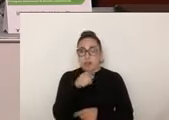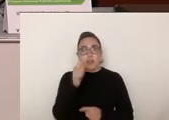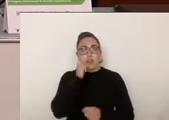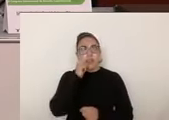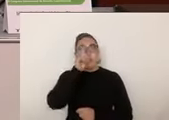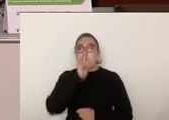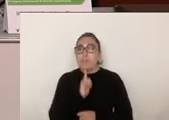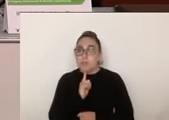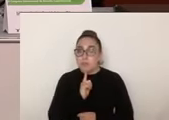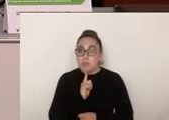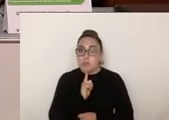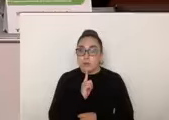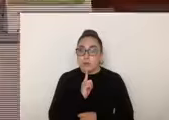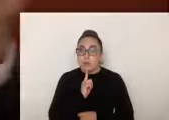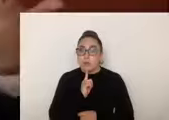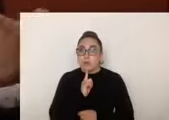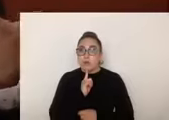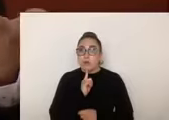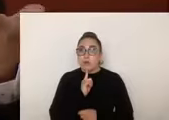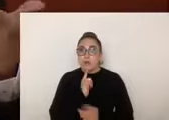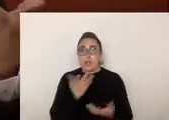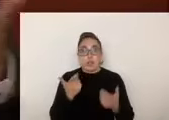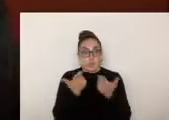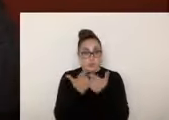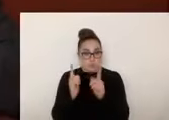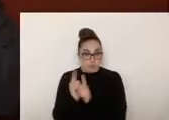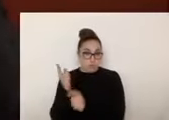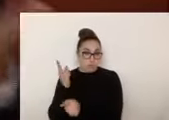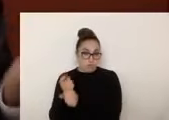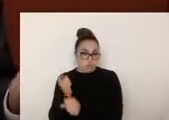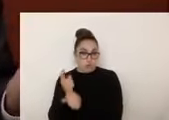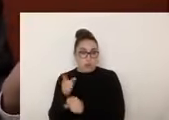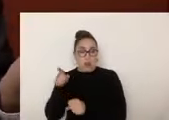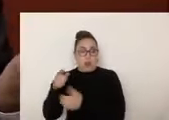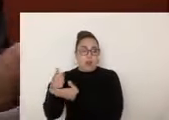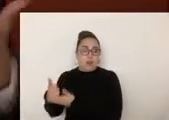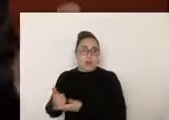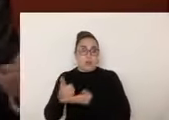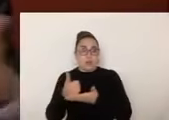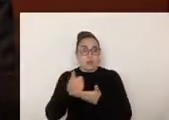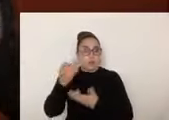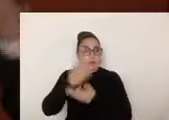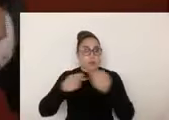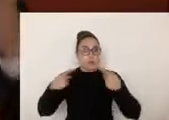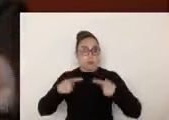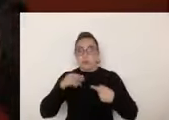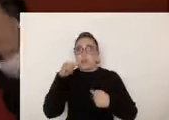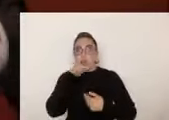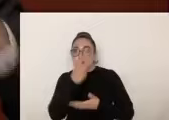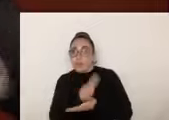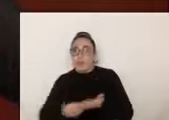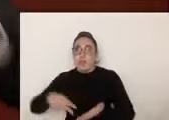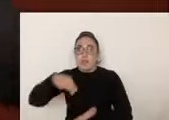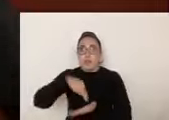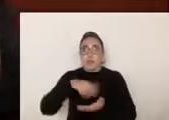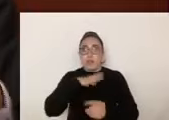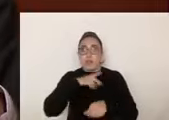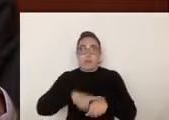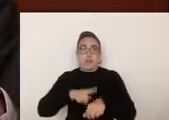pues el grupo primero ayudaban prácticamente todos, se paraban, como tenían su tiempo y su no sé